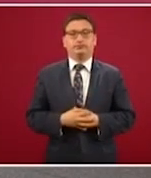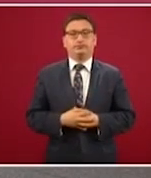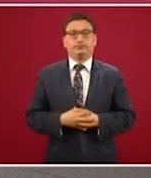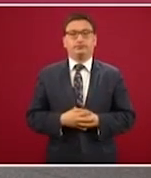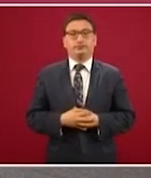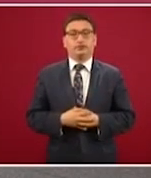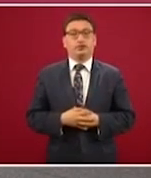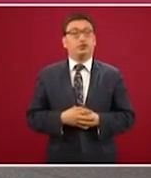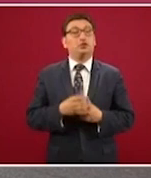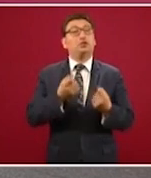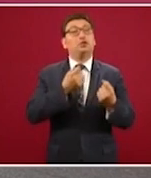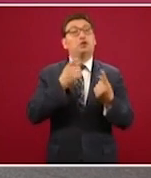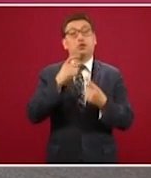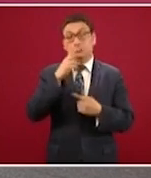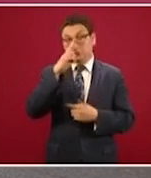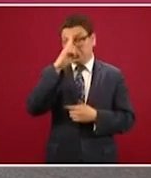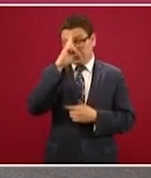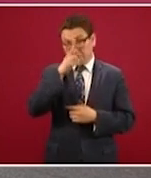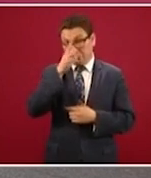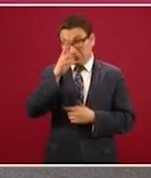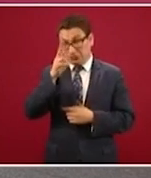se prohibió incluso que